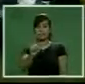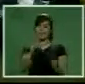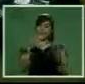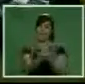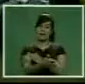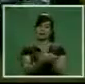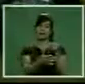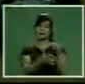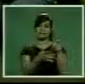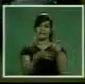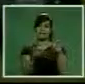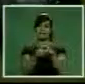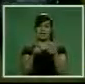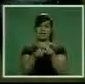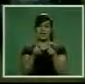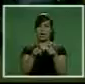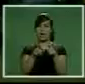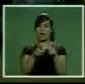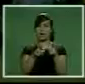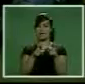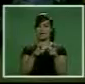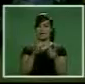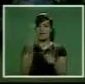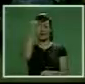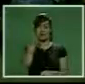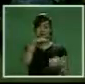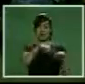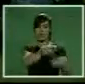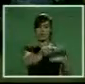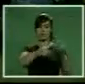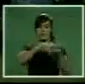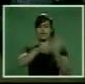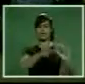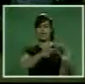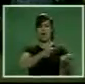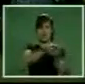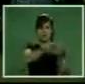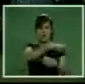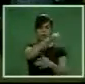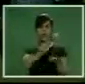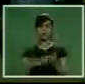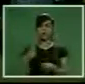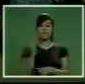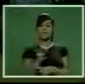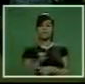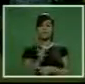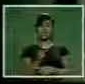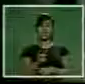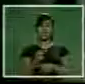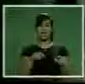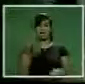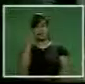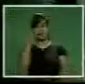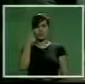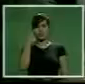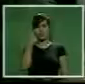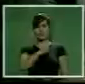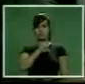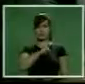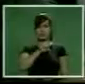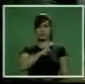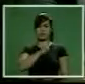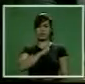tuvo éxito, triunfó. Claro. Entonces a veces uno tiene el temor de que se asocie la visión